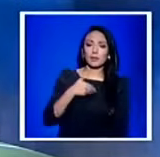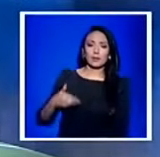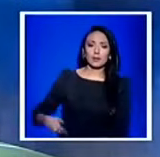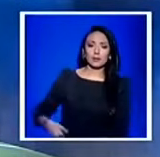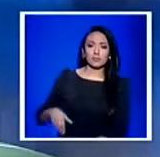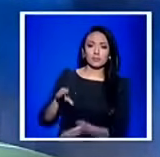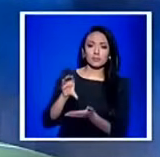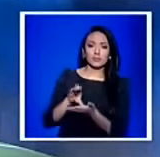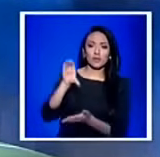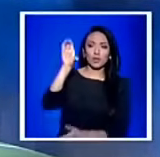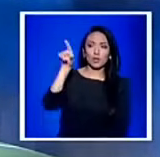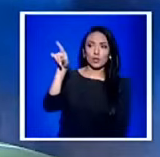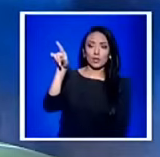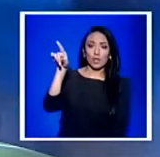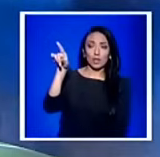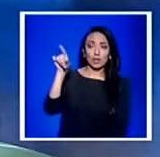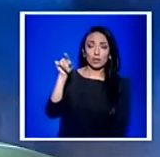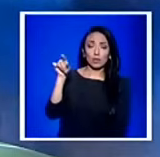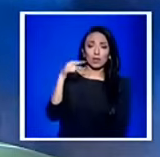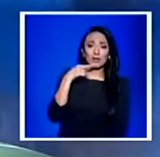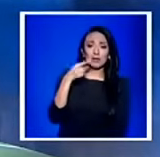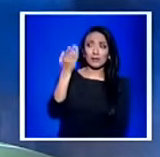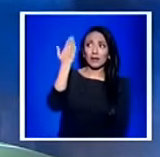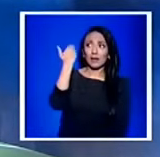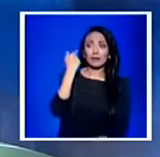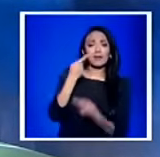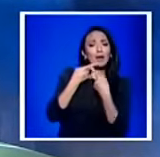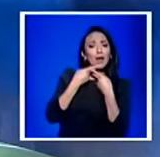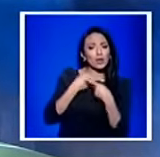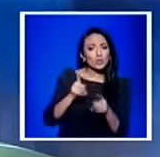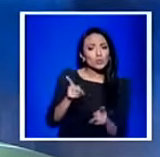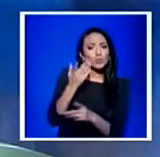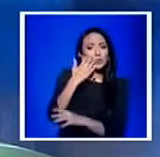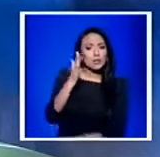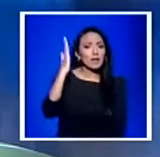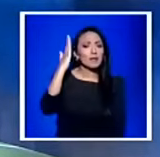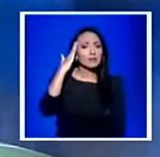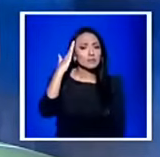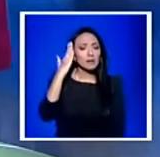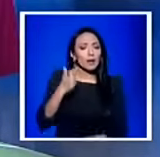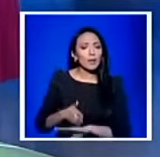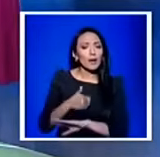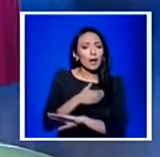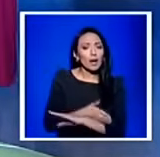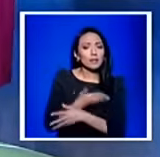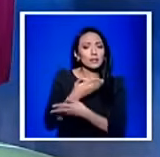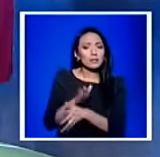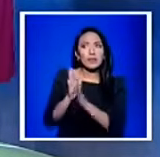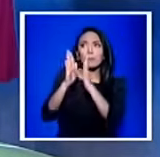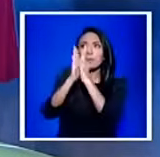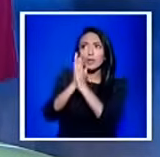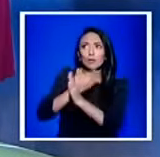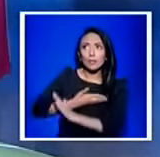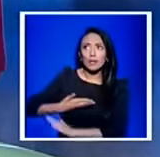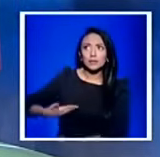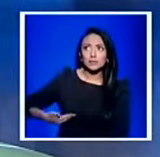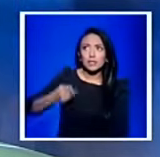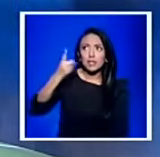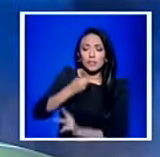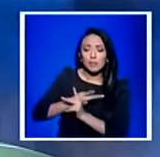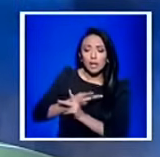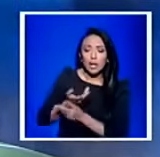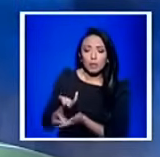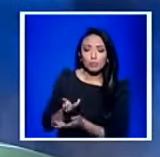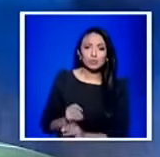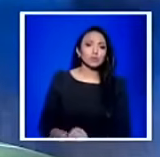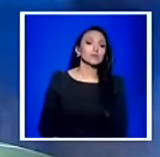Eléctricos de Pichincha, esto ya lo habían anunciado, ya tenían reportes, ya le habían pedido al presidente que por favor tome precauciones y mira lo que pasa. ¿Y